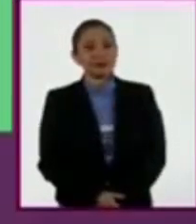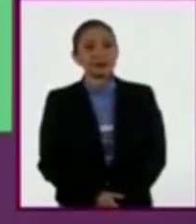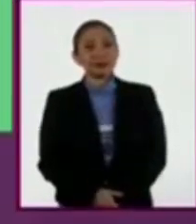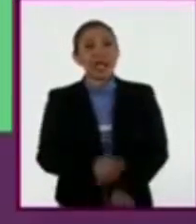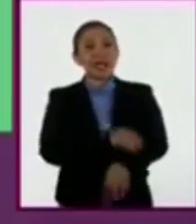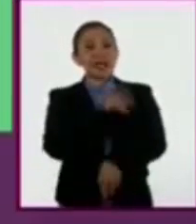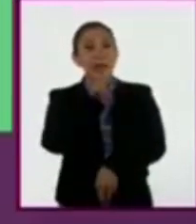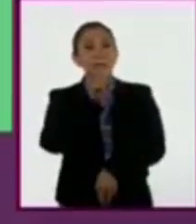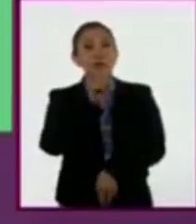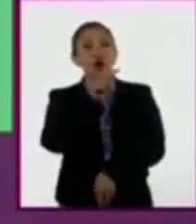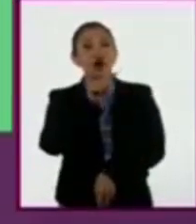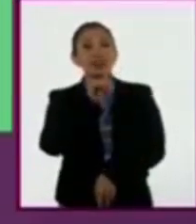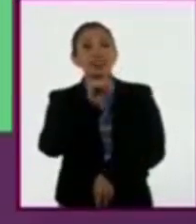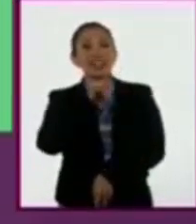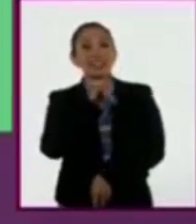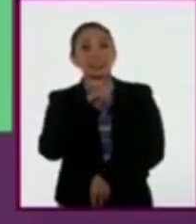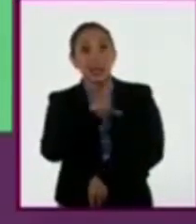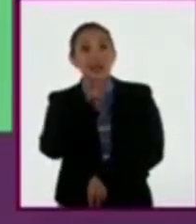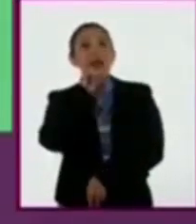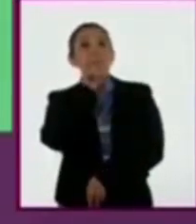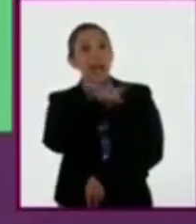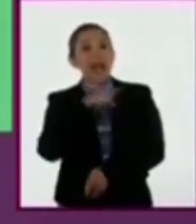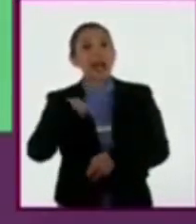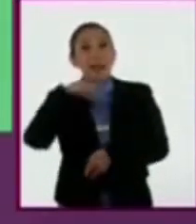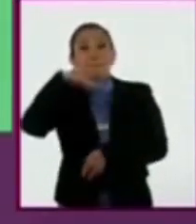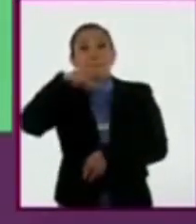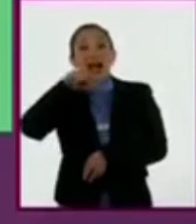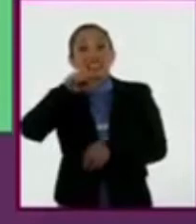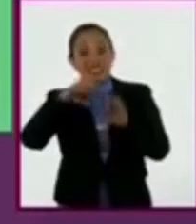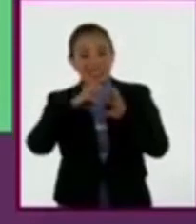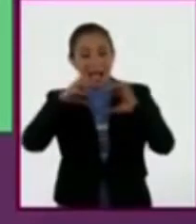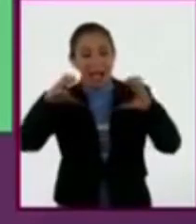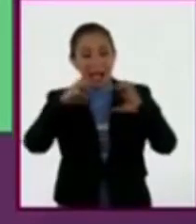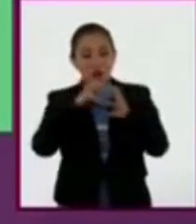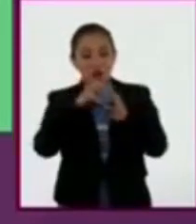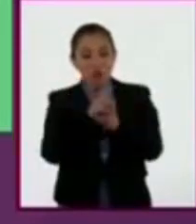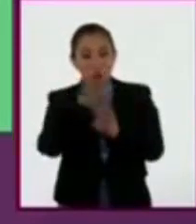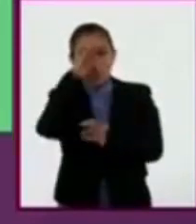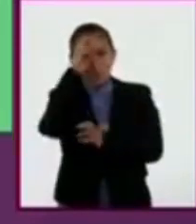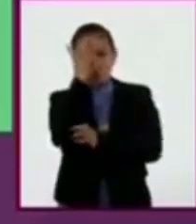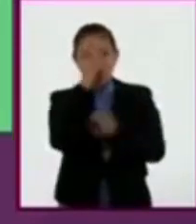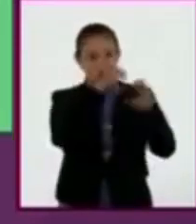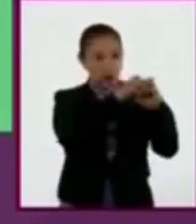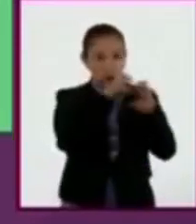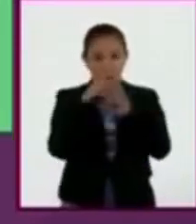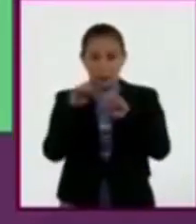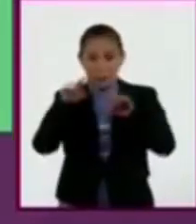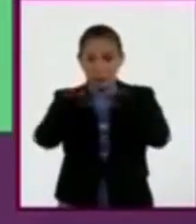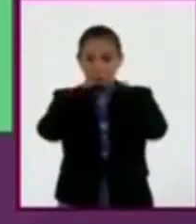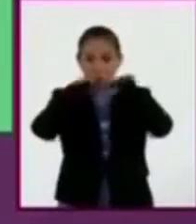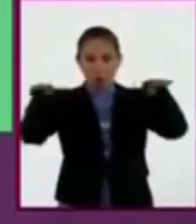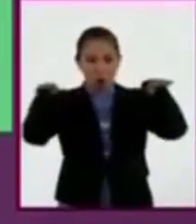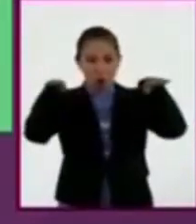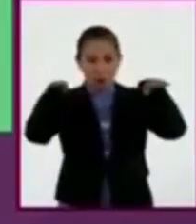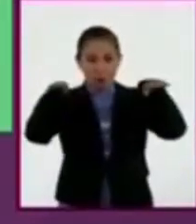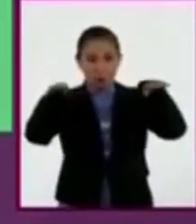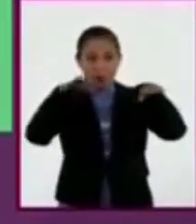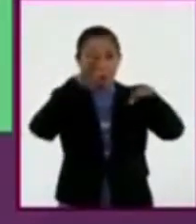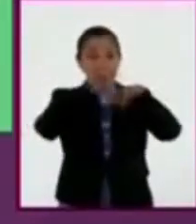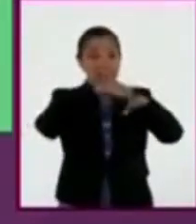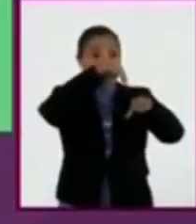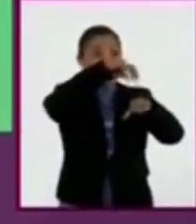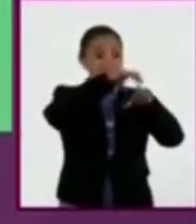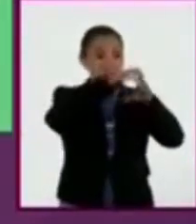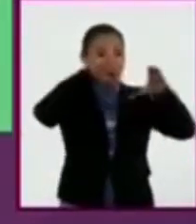La energía potencial también tiene que ver con la masa del objeto. Pensemos en dos objetos a la misma altura. A mayor